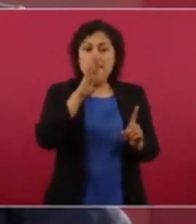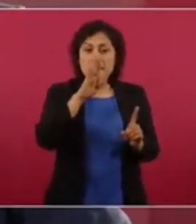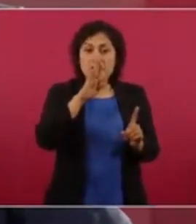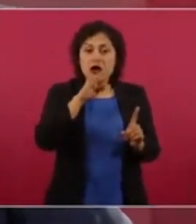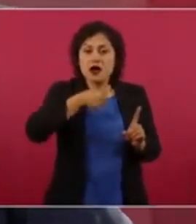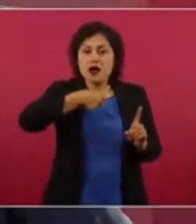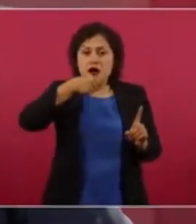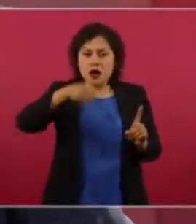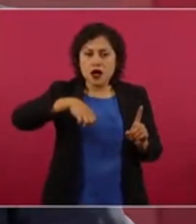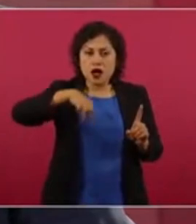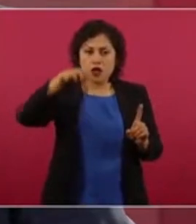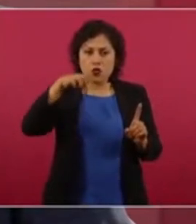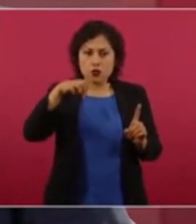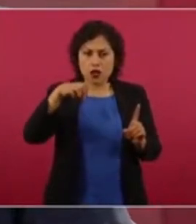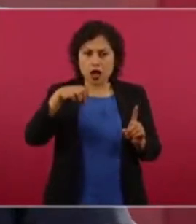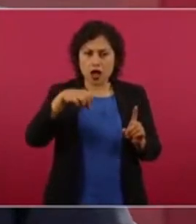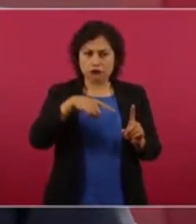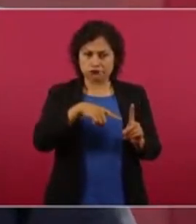el respeto.